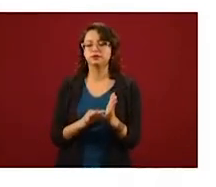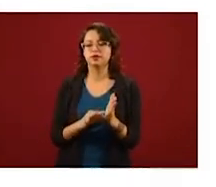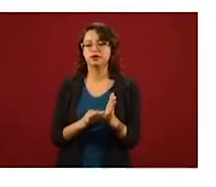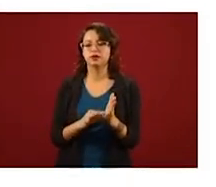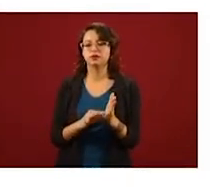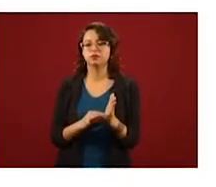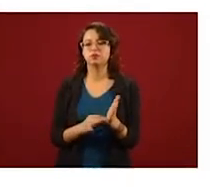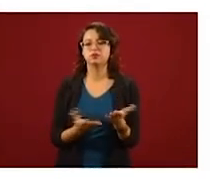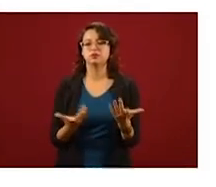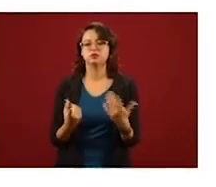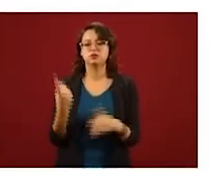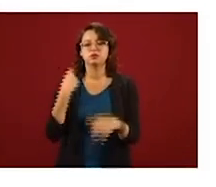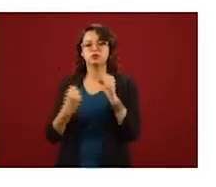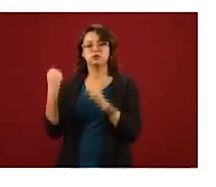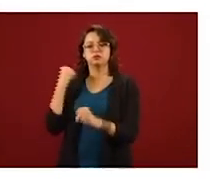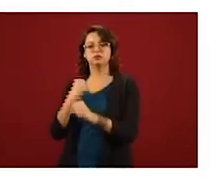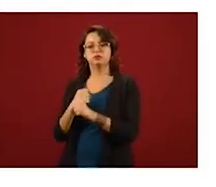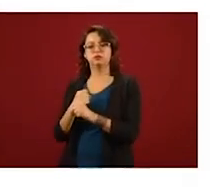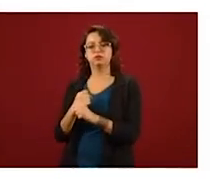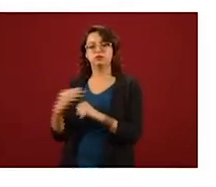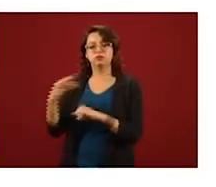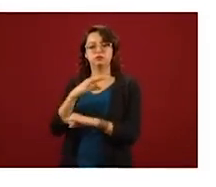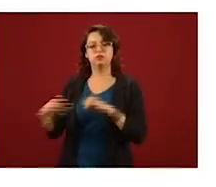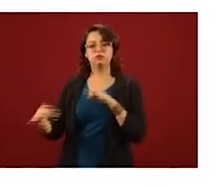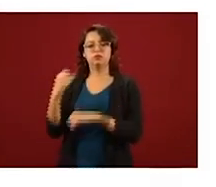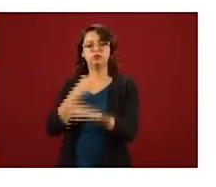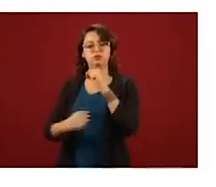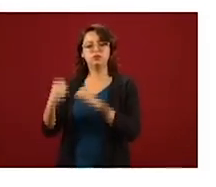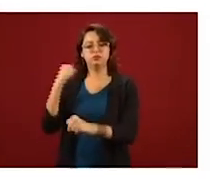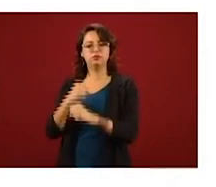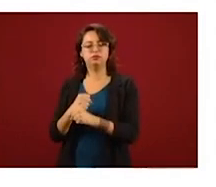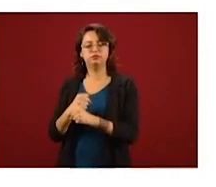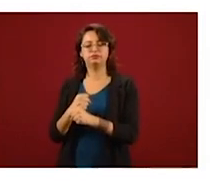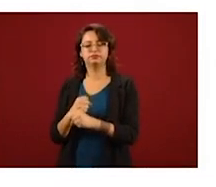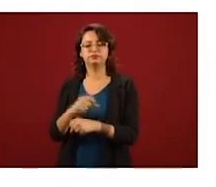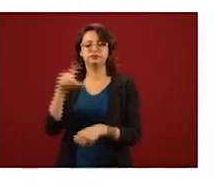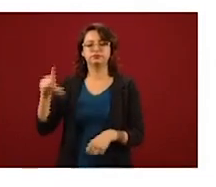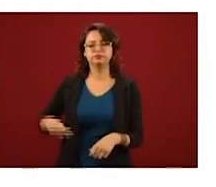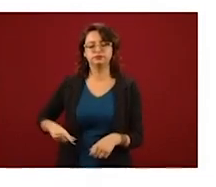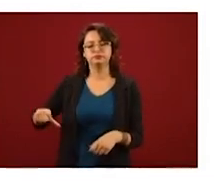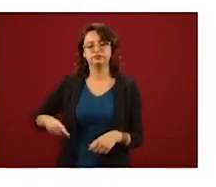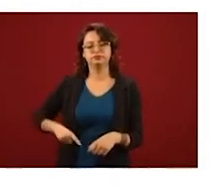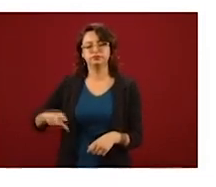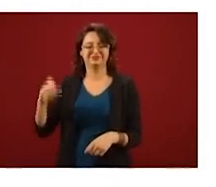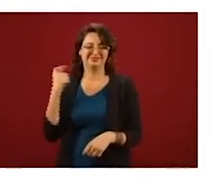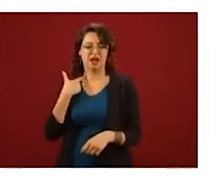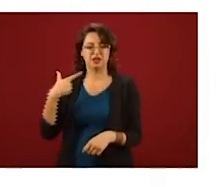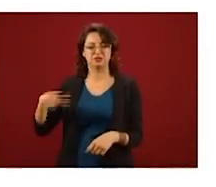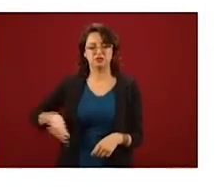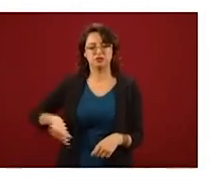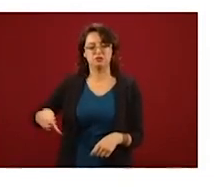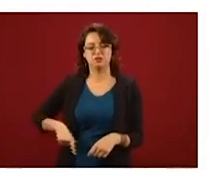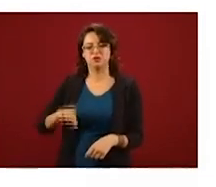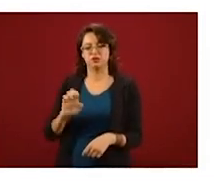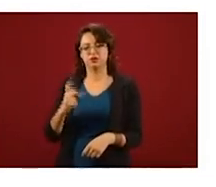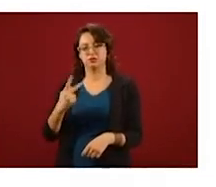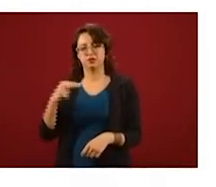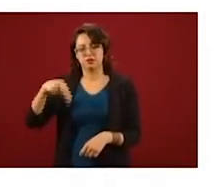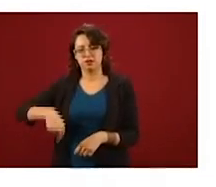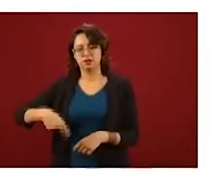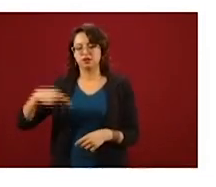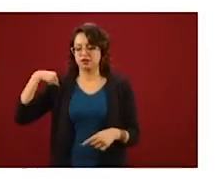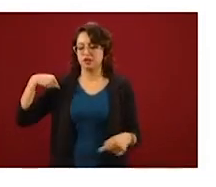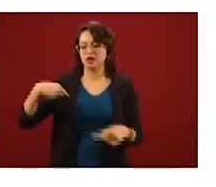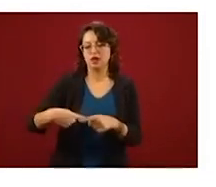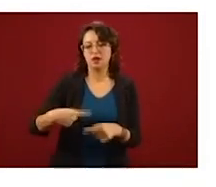en referencia con el año último año del gobierno anterior y el primer año